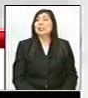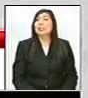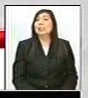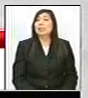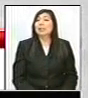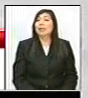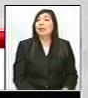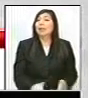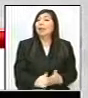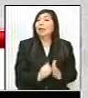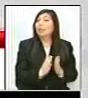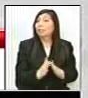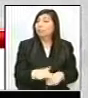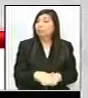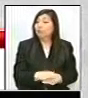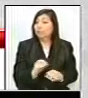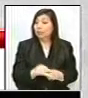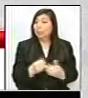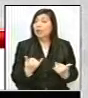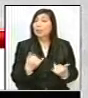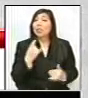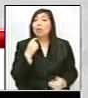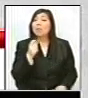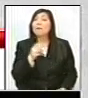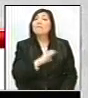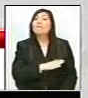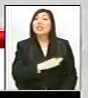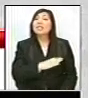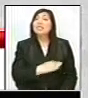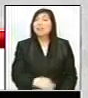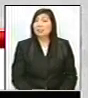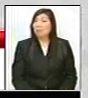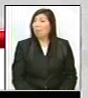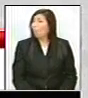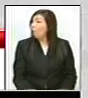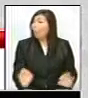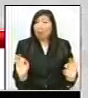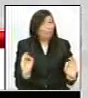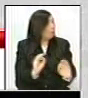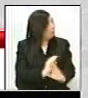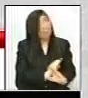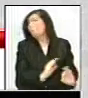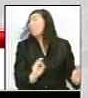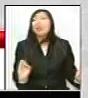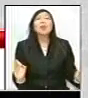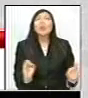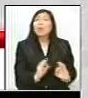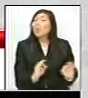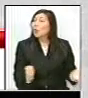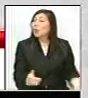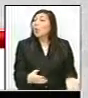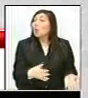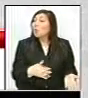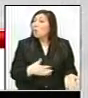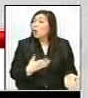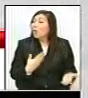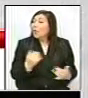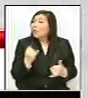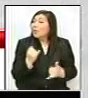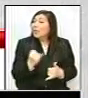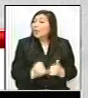a efectos de que coordine o gestione el nombramiento de este señor fiscal? En ningún punto. Entonces, ¿cómo es posible que podamos